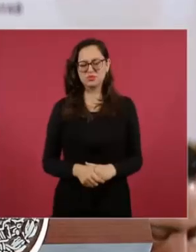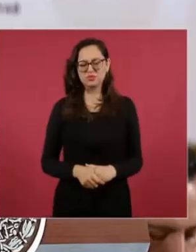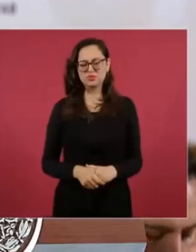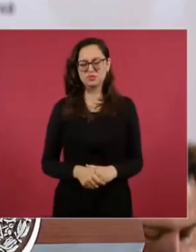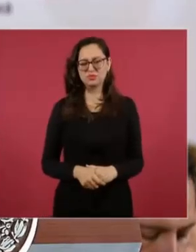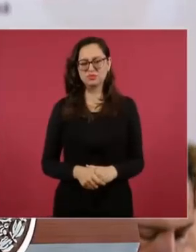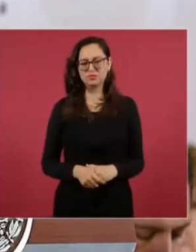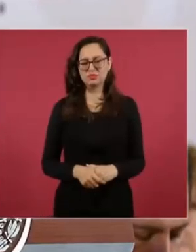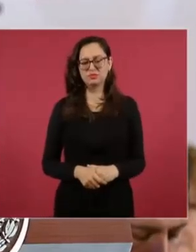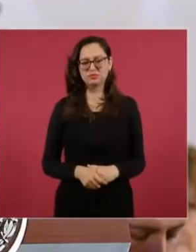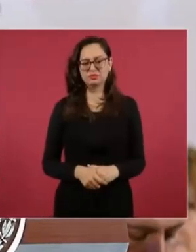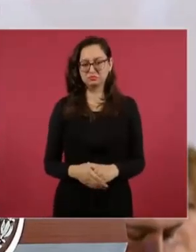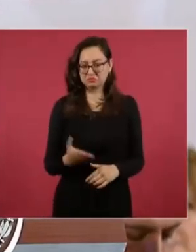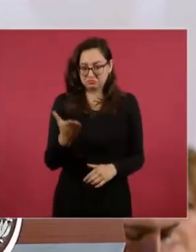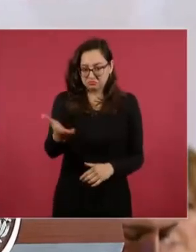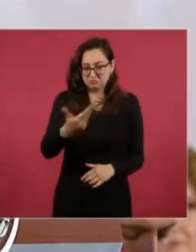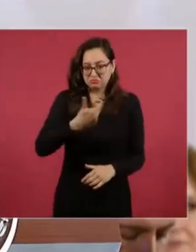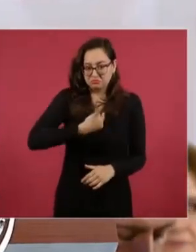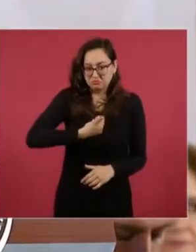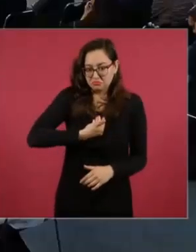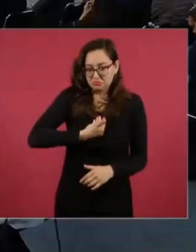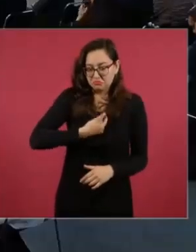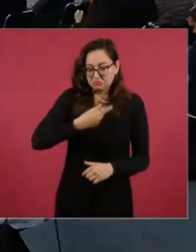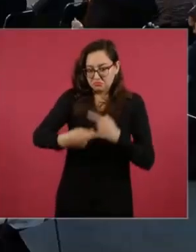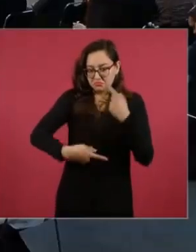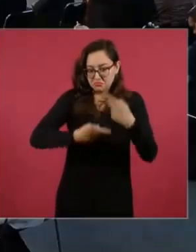por el informe, ¿no?, que me estás preguntando.